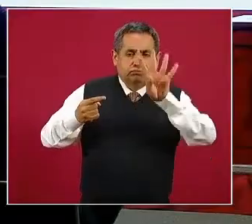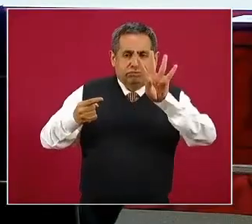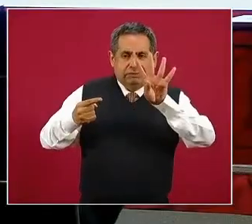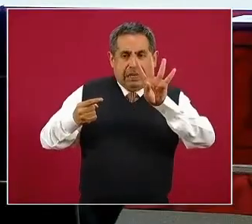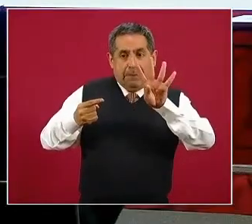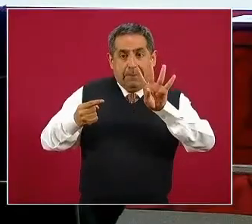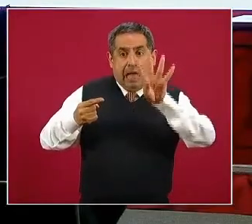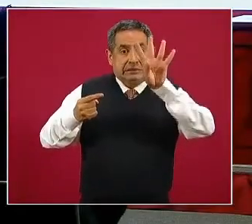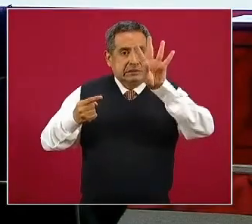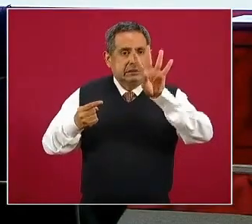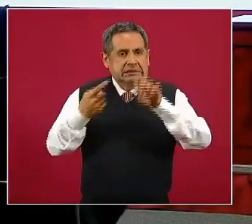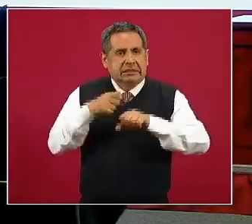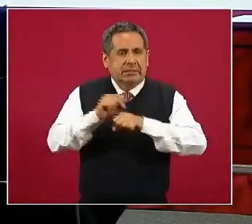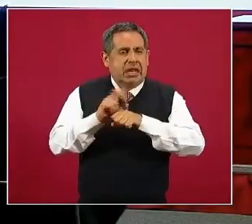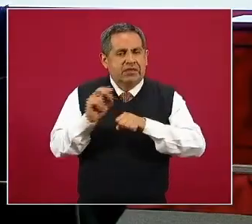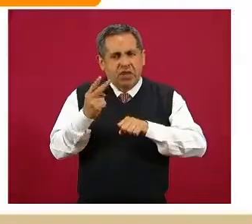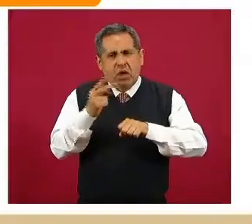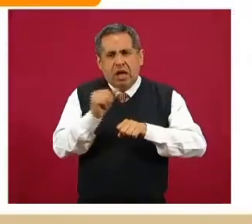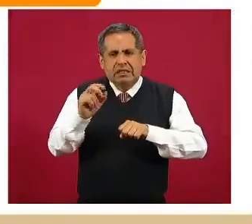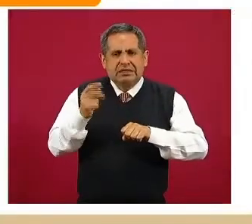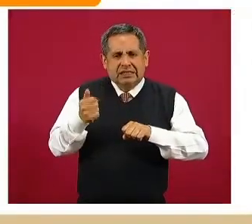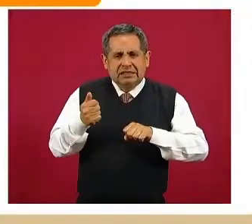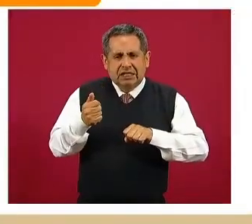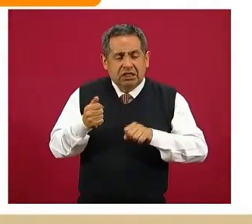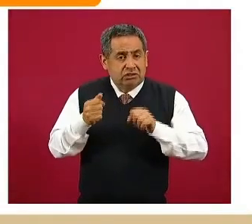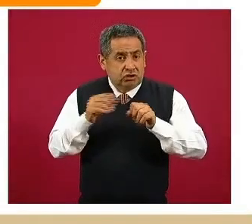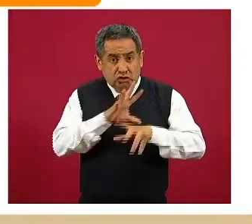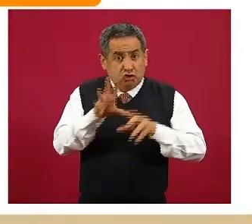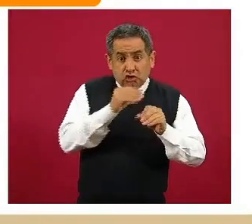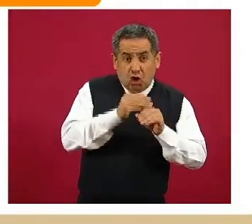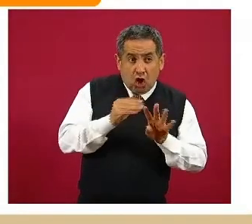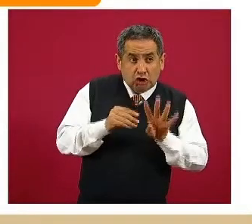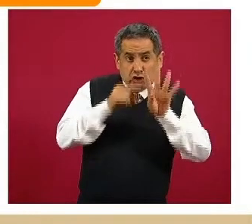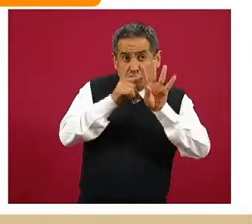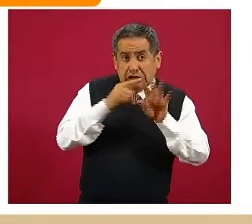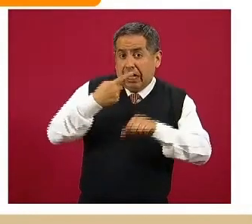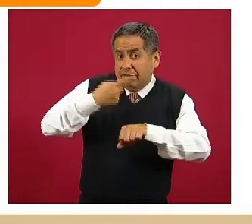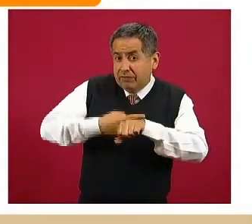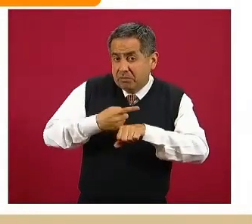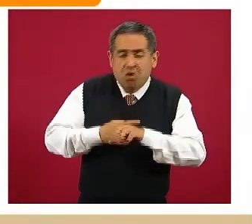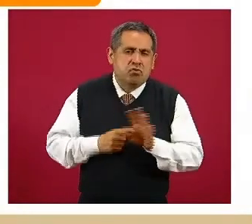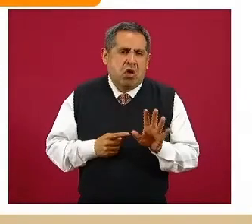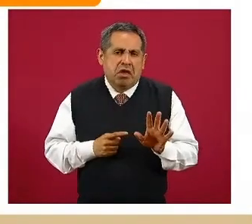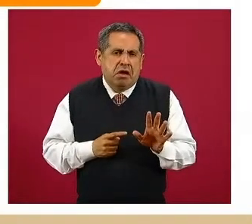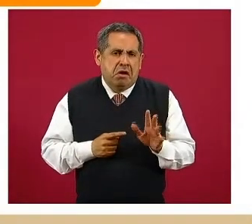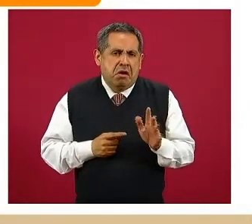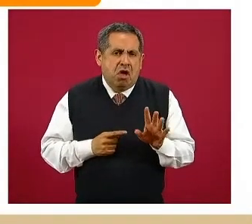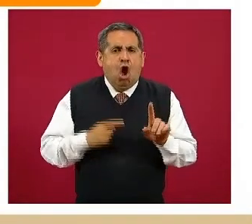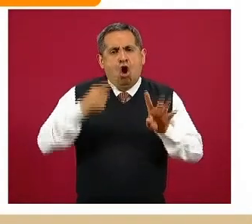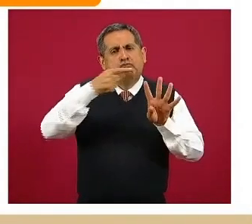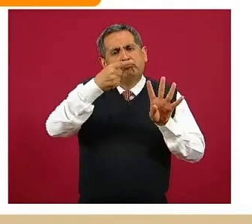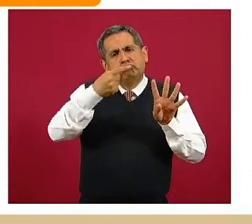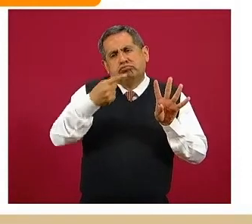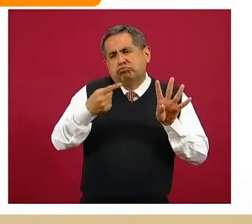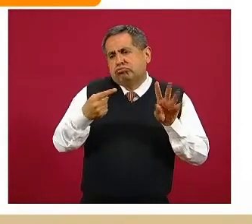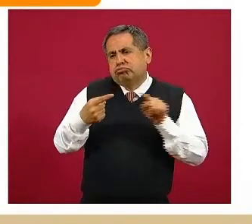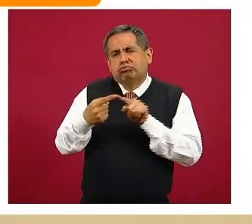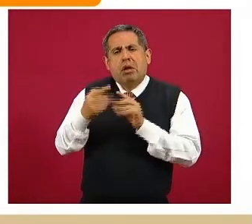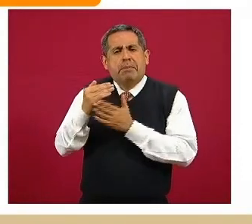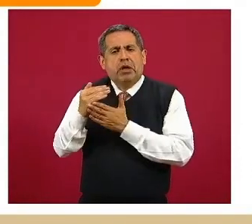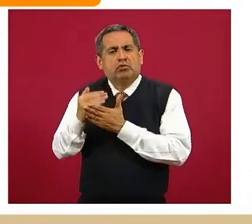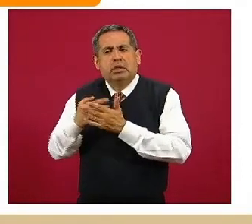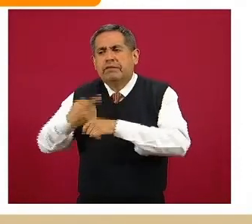de la semana 32 a la 36, el porcentaje de positividad continuó disminuyendo, lo que nos